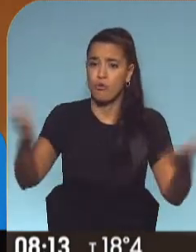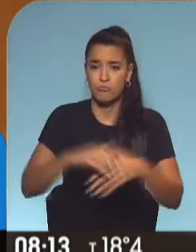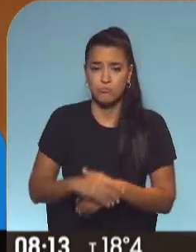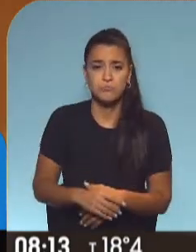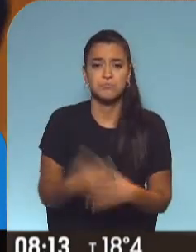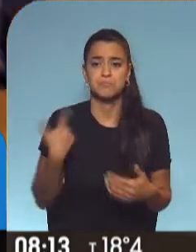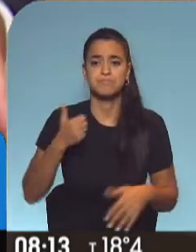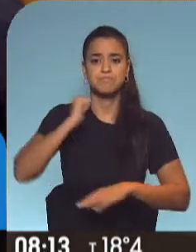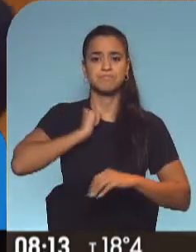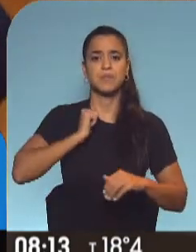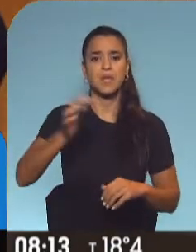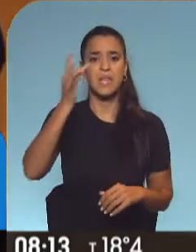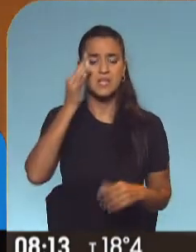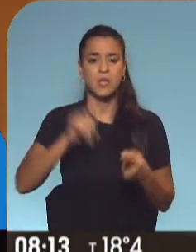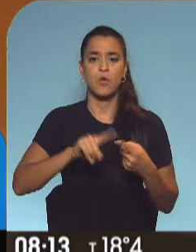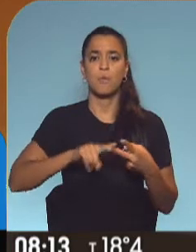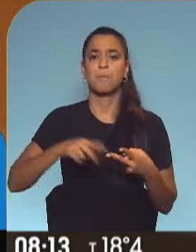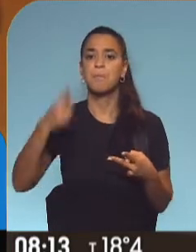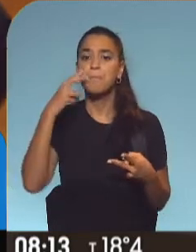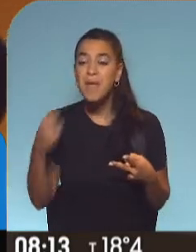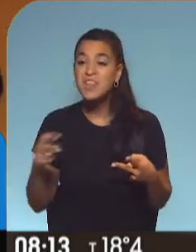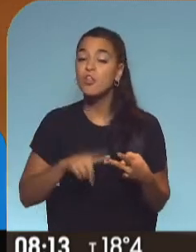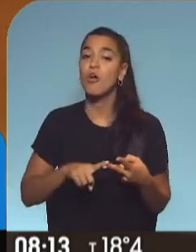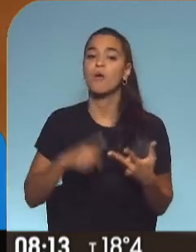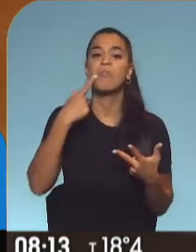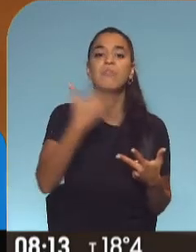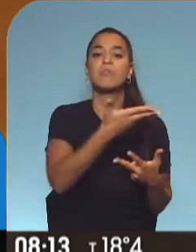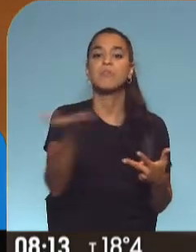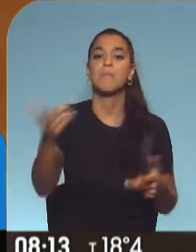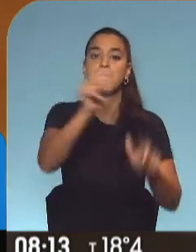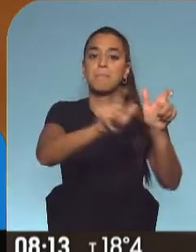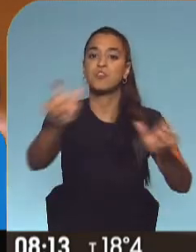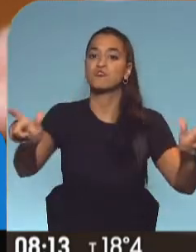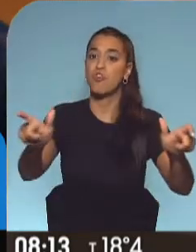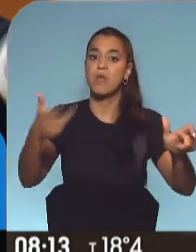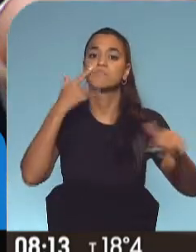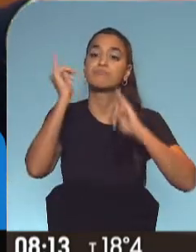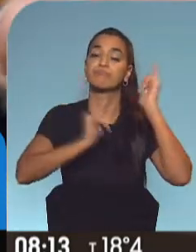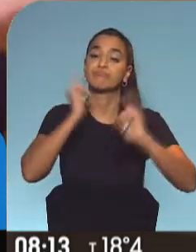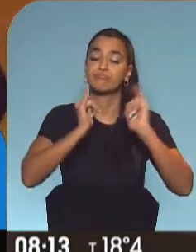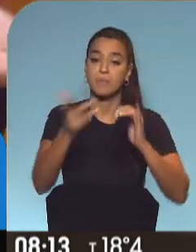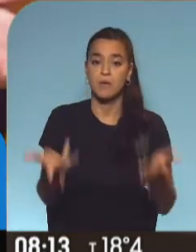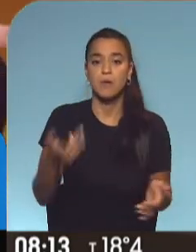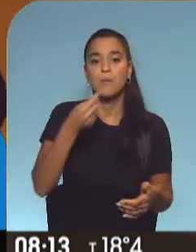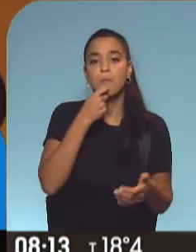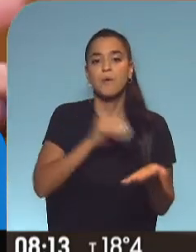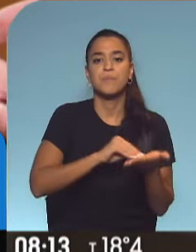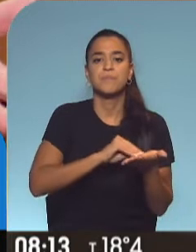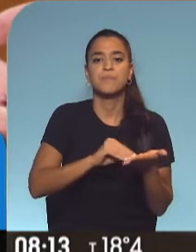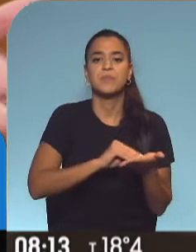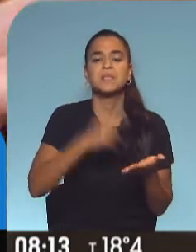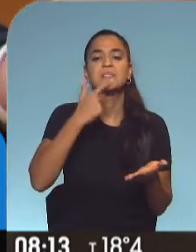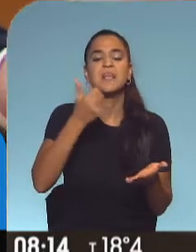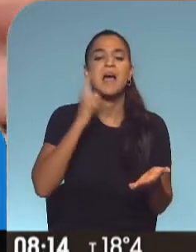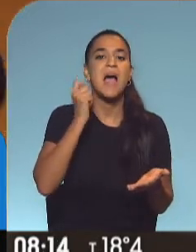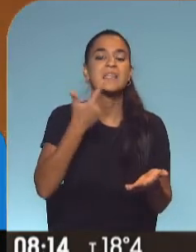se siente el testigo, se siente el perito y dice todo delante de la gente común. Por ejemplo, la senadora Anabel Fernández Sagasti